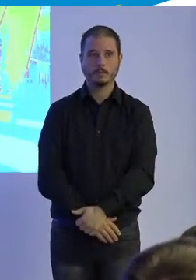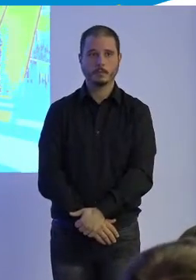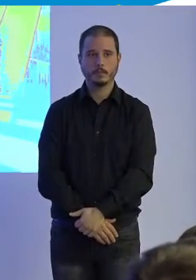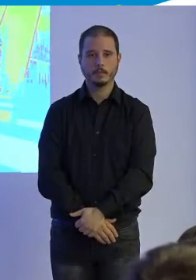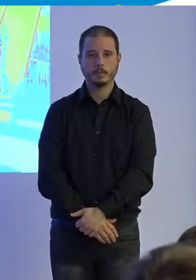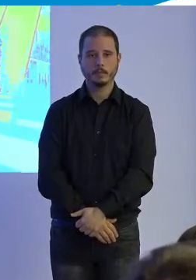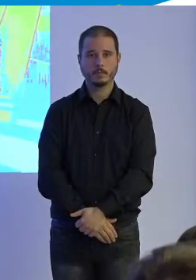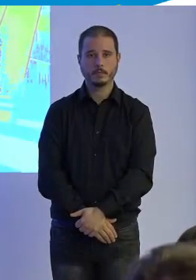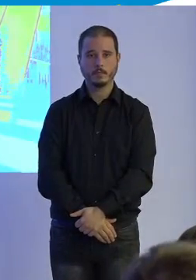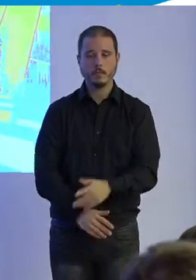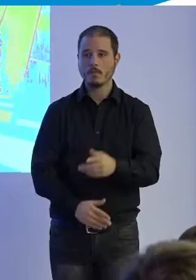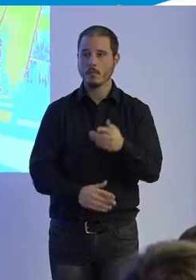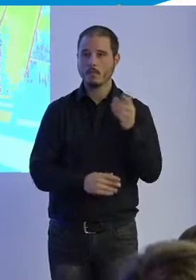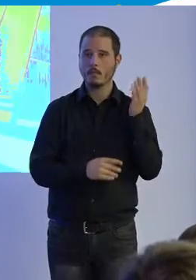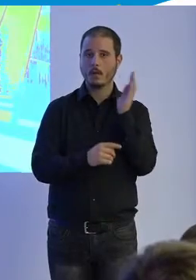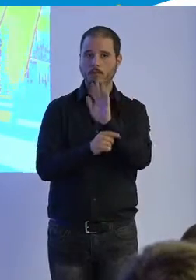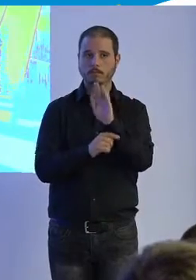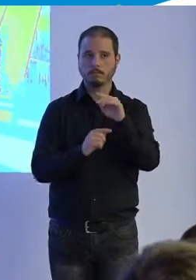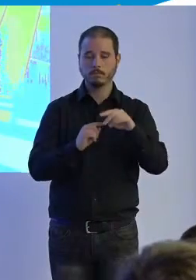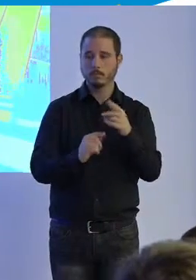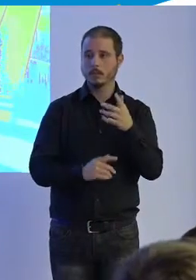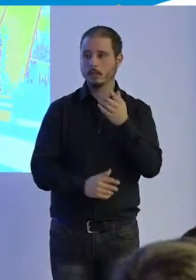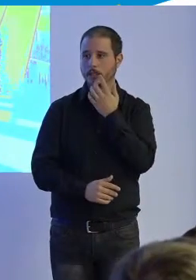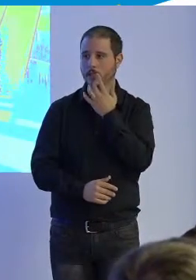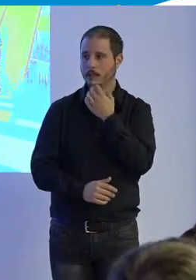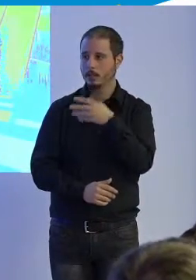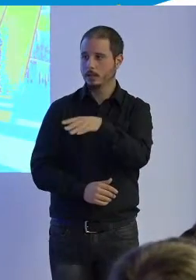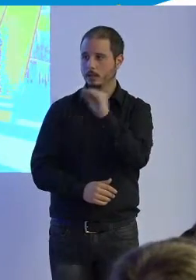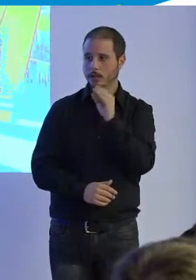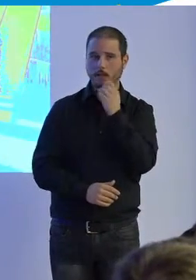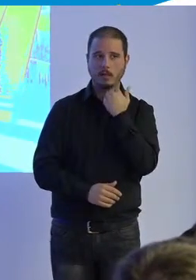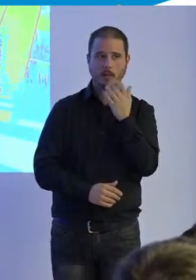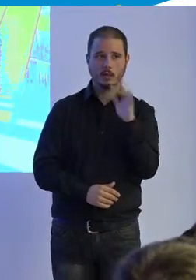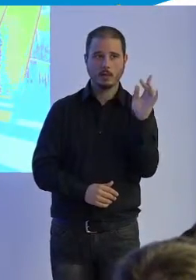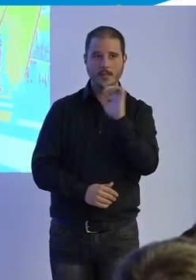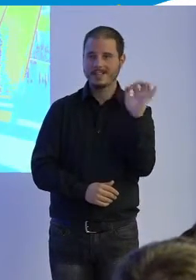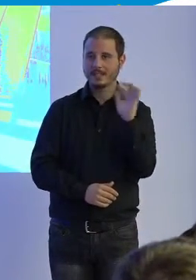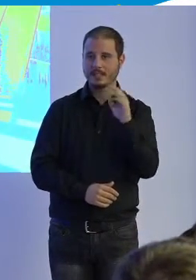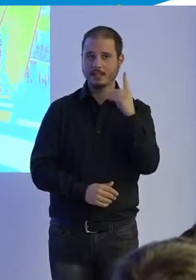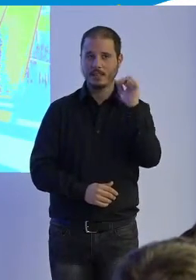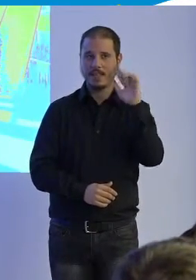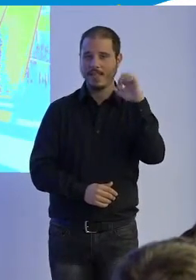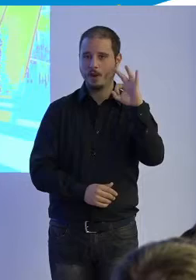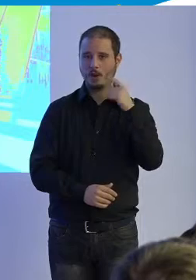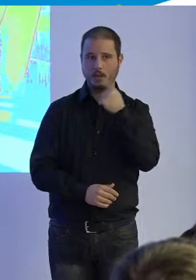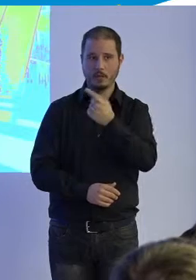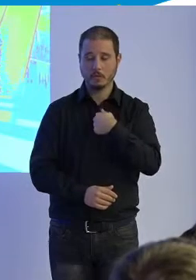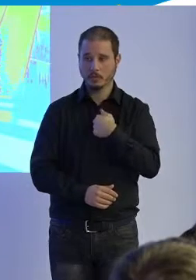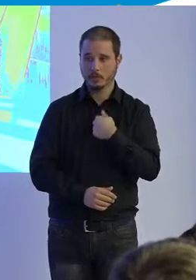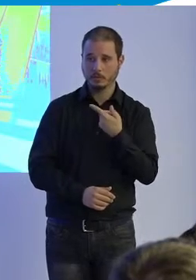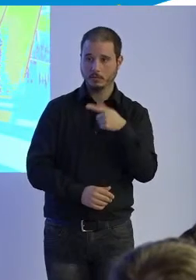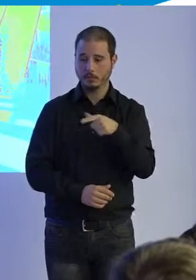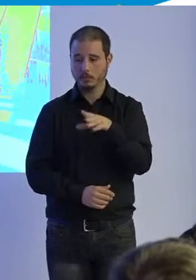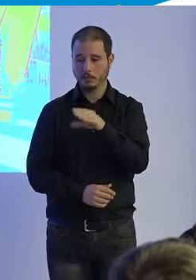Después de la presentación, no sé cuántos habréis entendido alguna de las siglas que ponía, que ha dicho Darío. Hasta a mí me resultan un